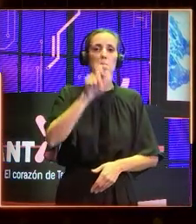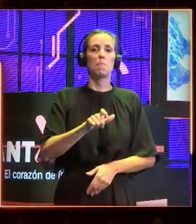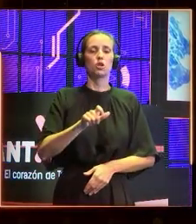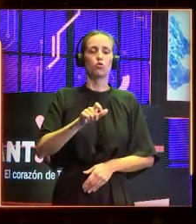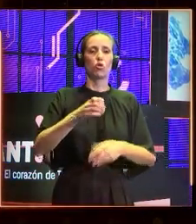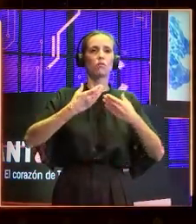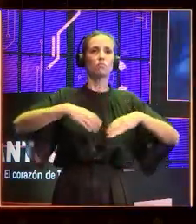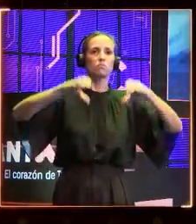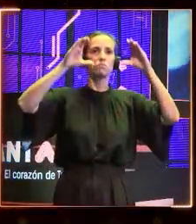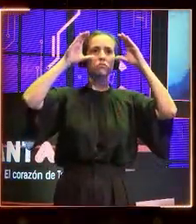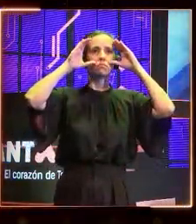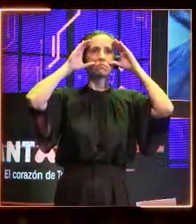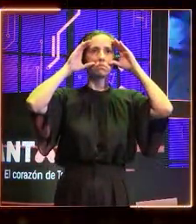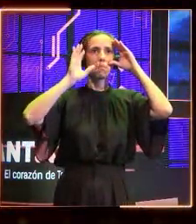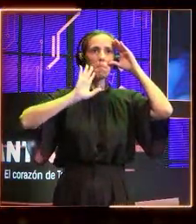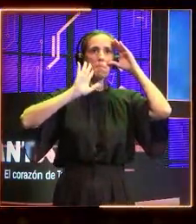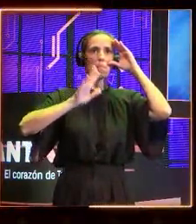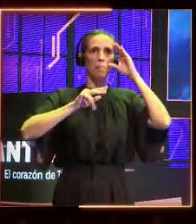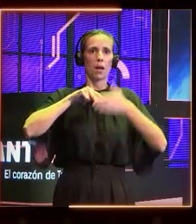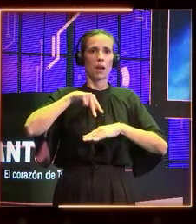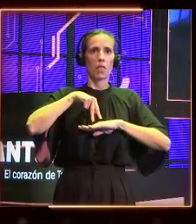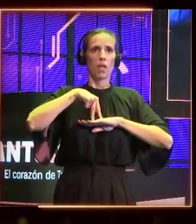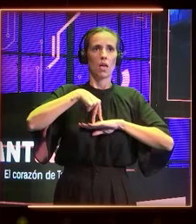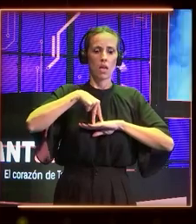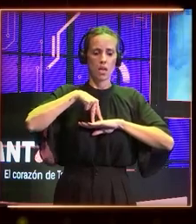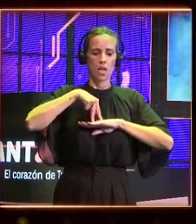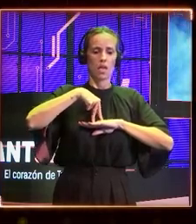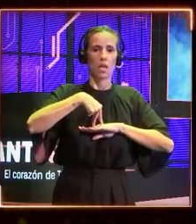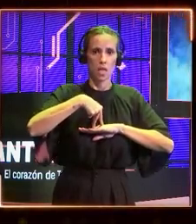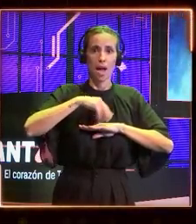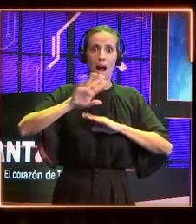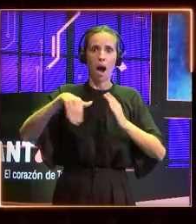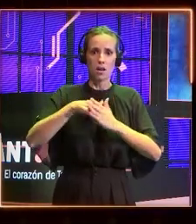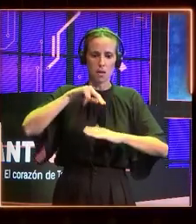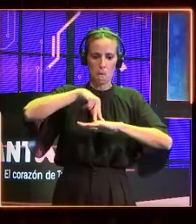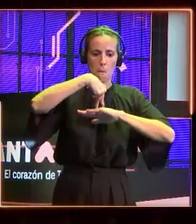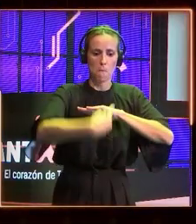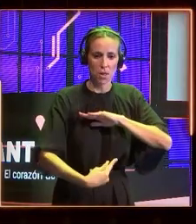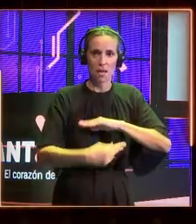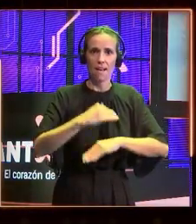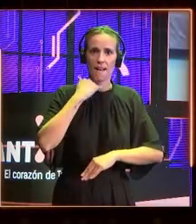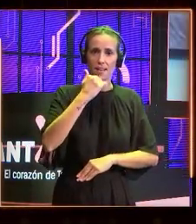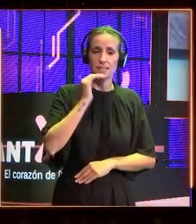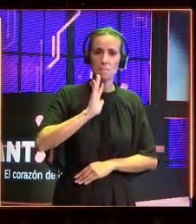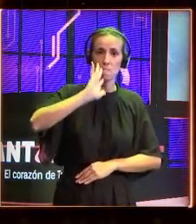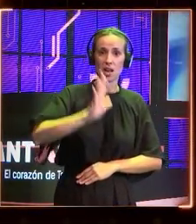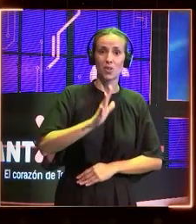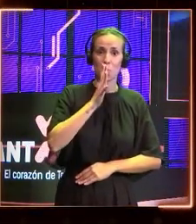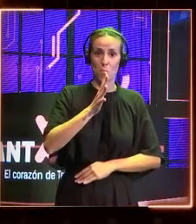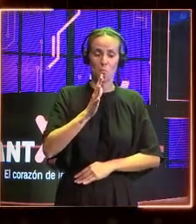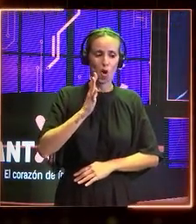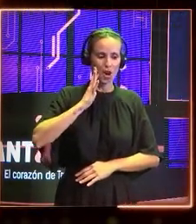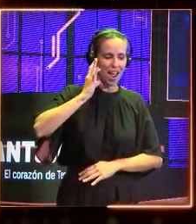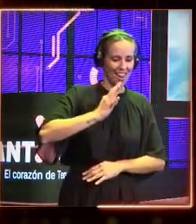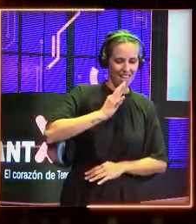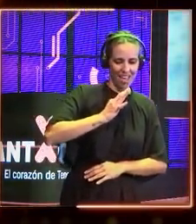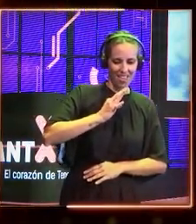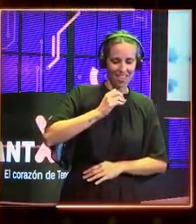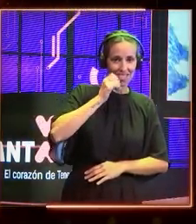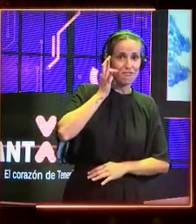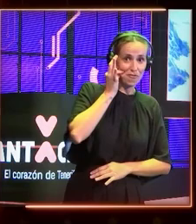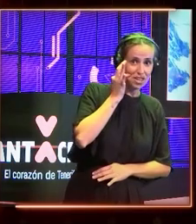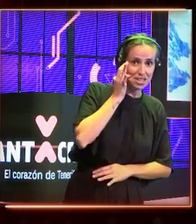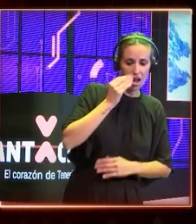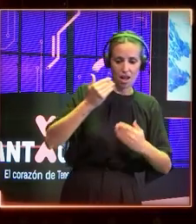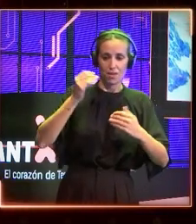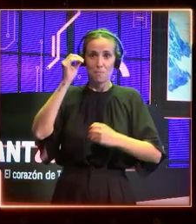sentía que estaba en un precipicio e incluso se podía caer no porque realmente la virtualidad coincidía con lo físico y Bueno pues